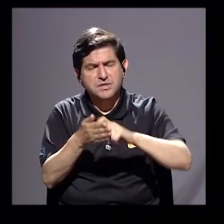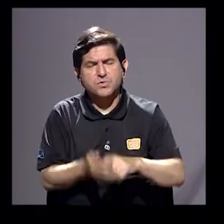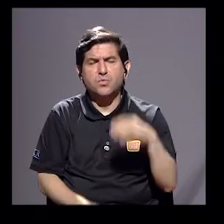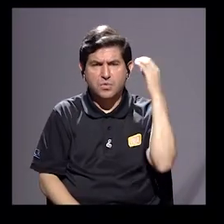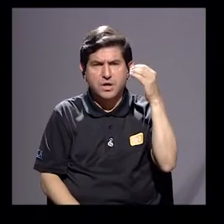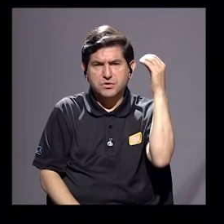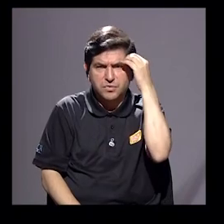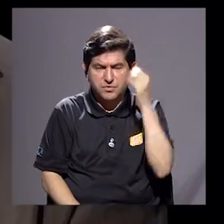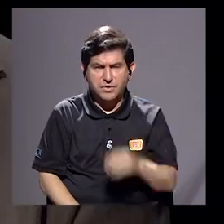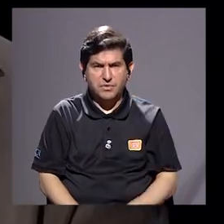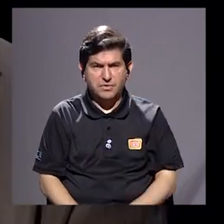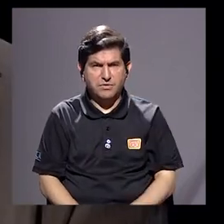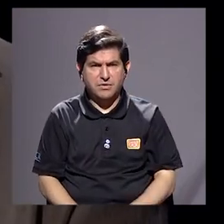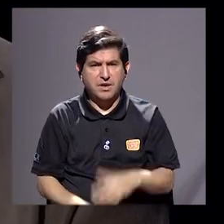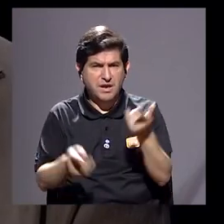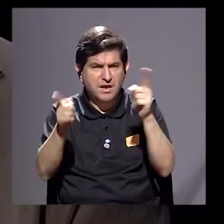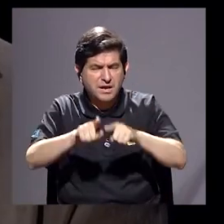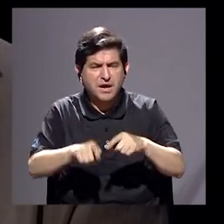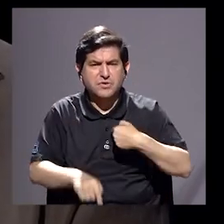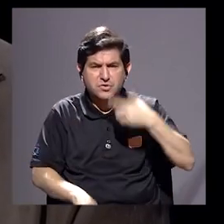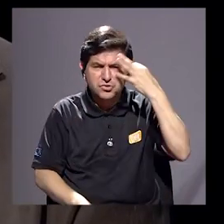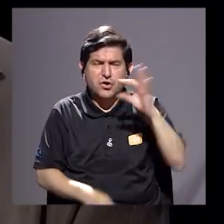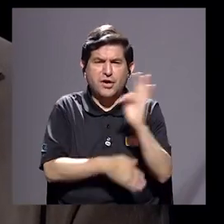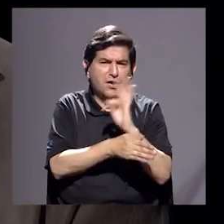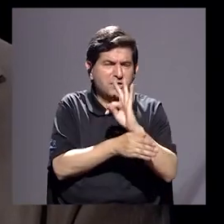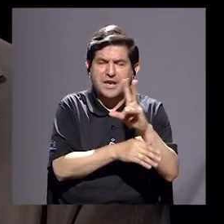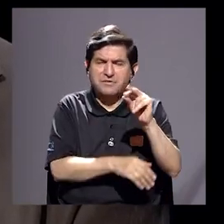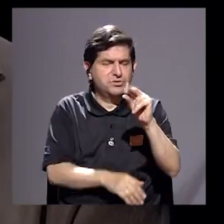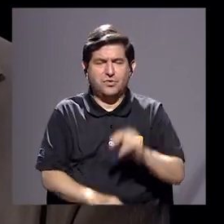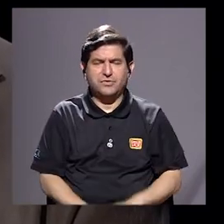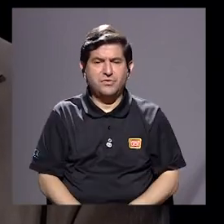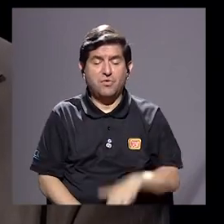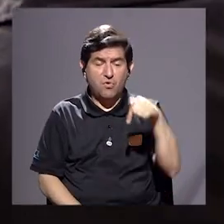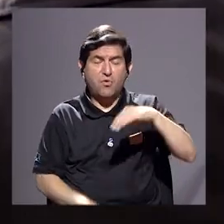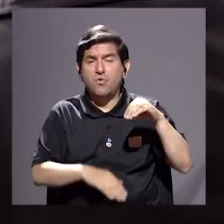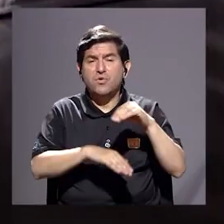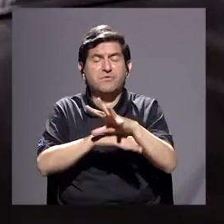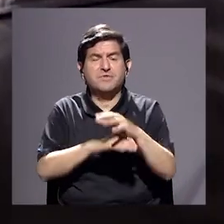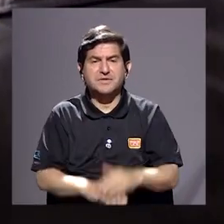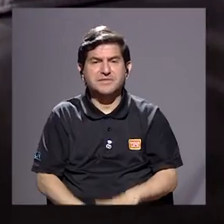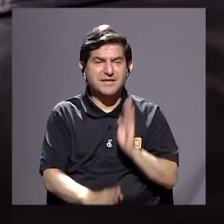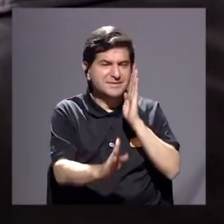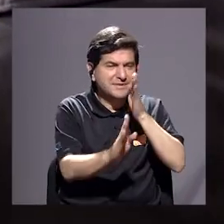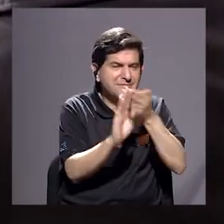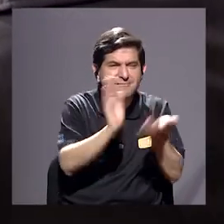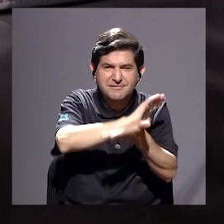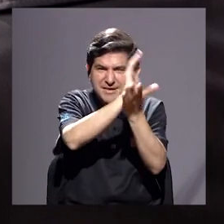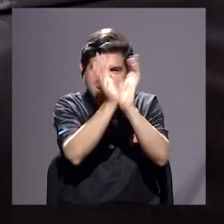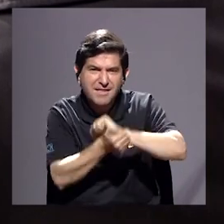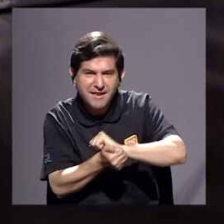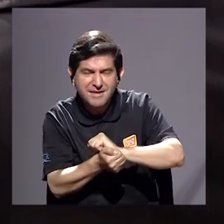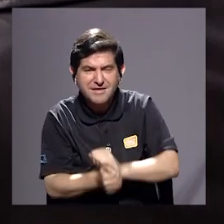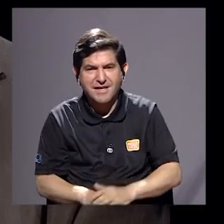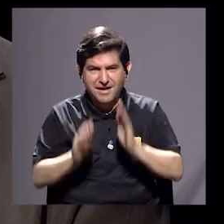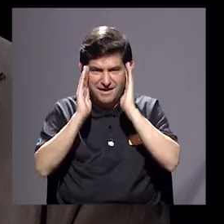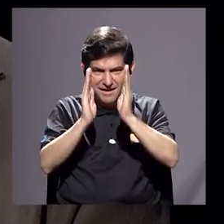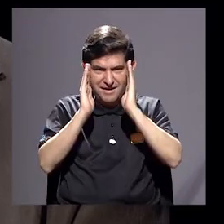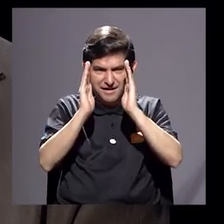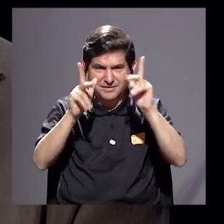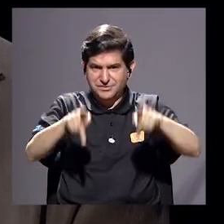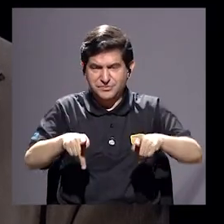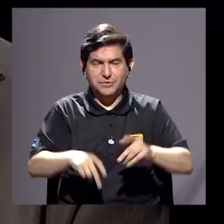muy buenos no ya no viene así yo creo que la televisión tiene más influencia diría es que la fidelidad ha cambiado mucho verdad en las audiencias